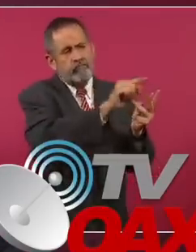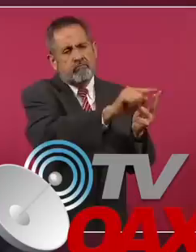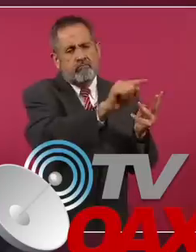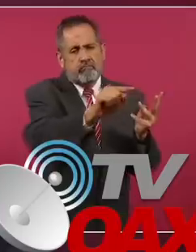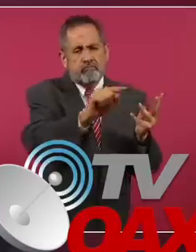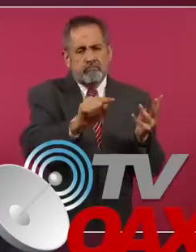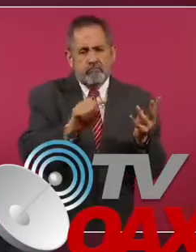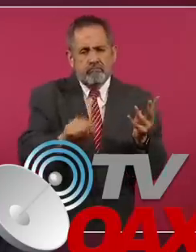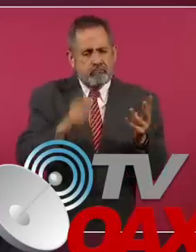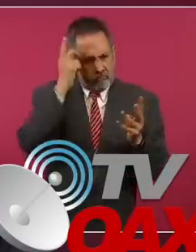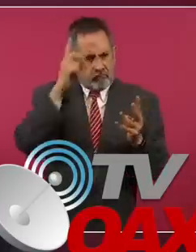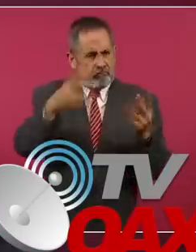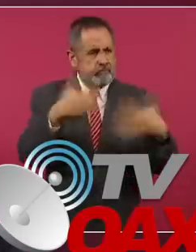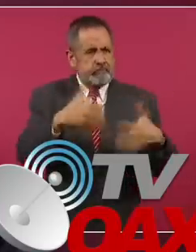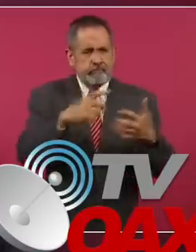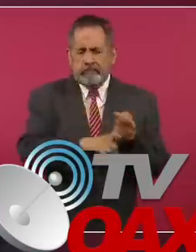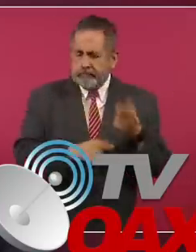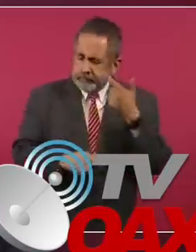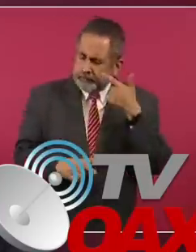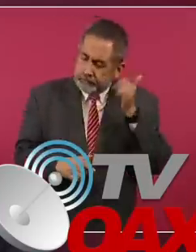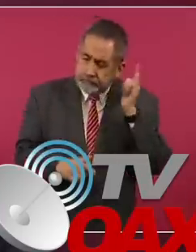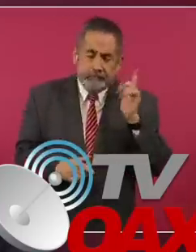empresarios y